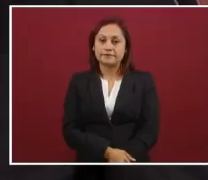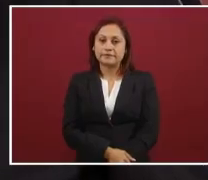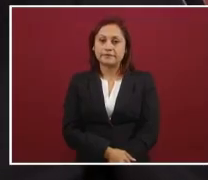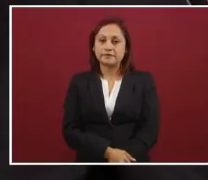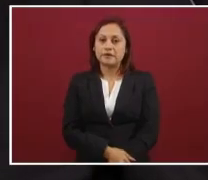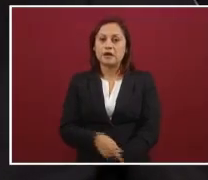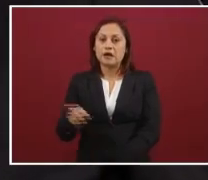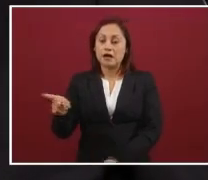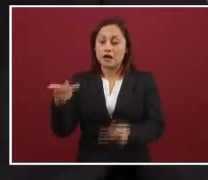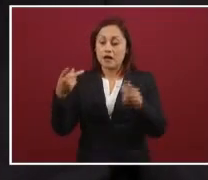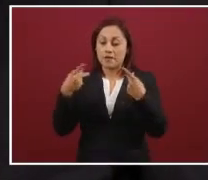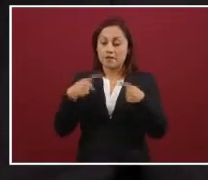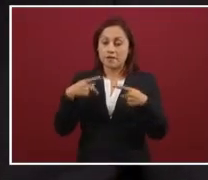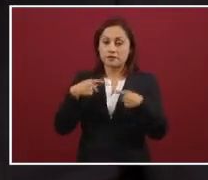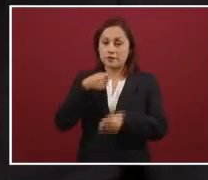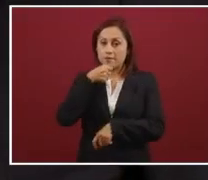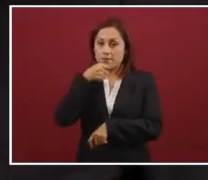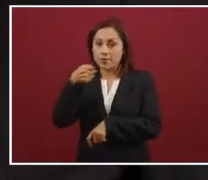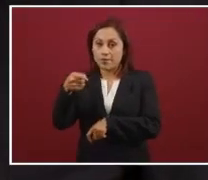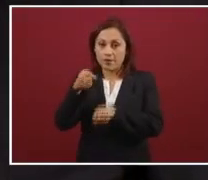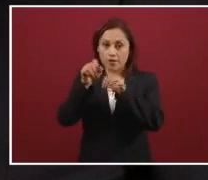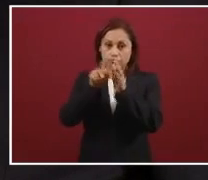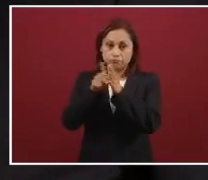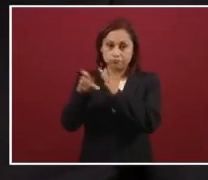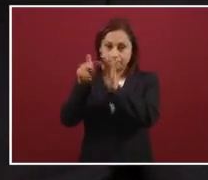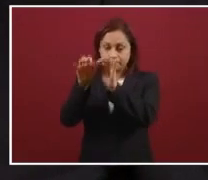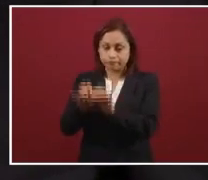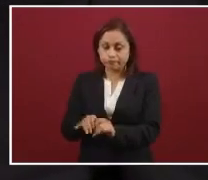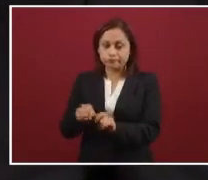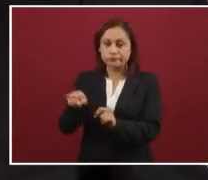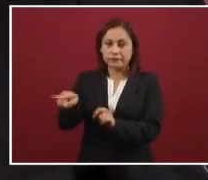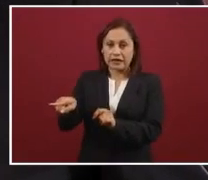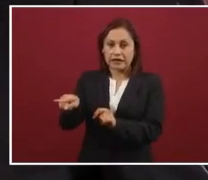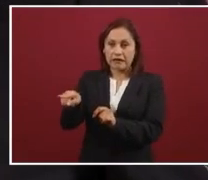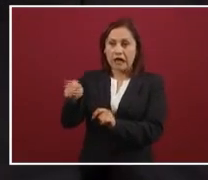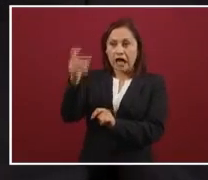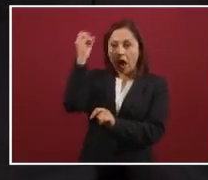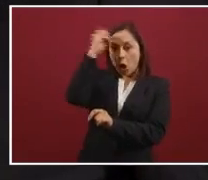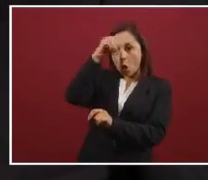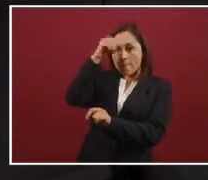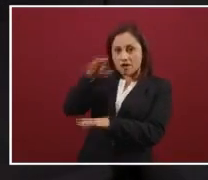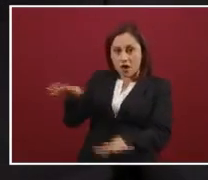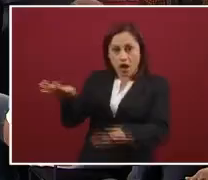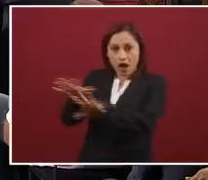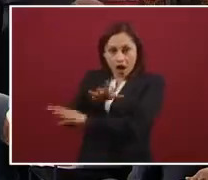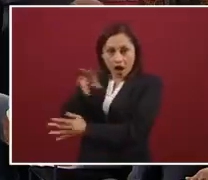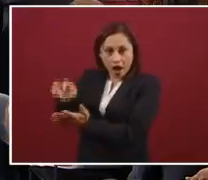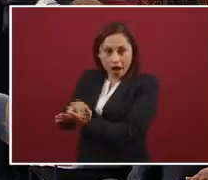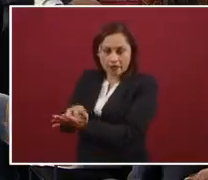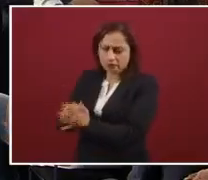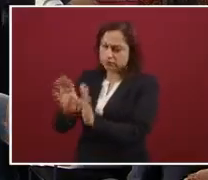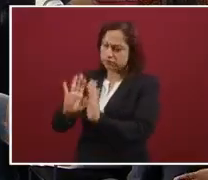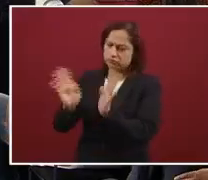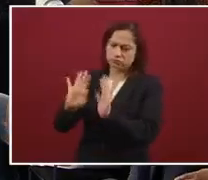columnistas, los hagamos cambiar de parecer. Son libres y cada quien tiene su criterio.